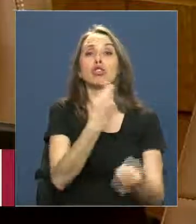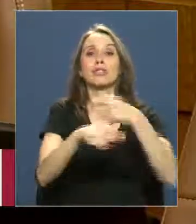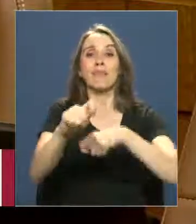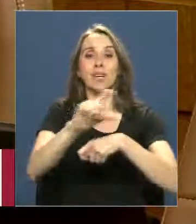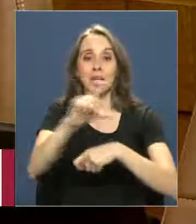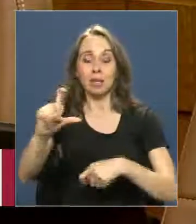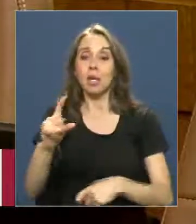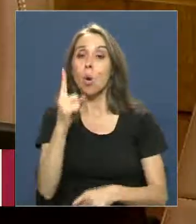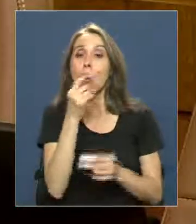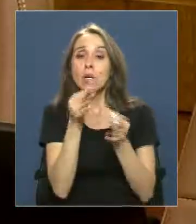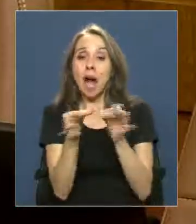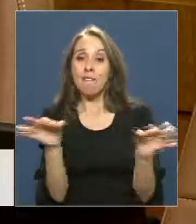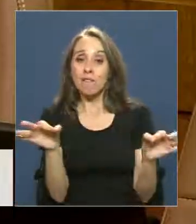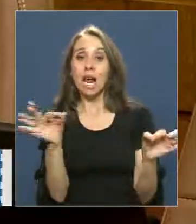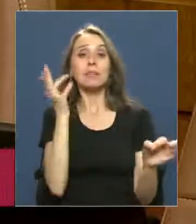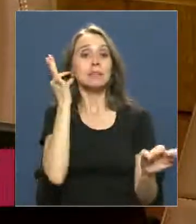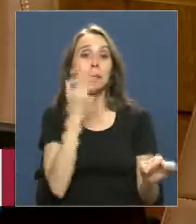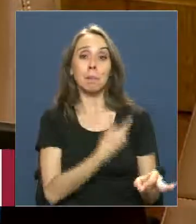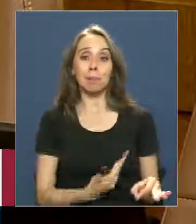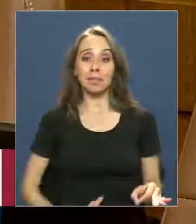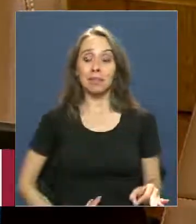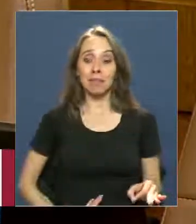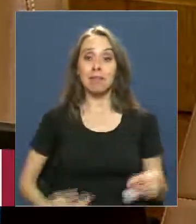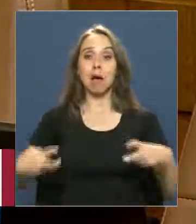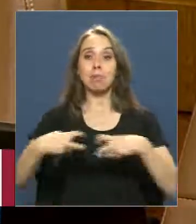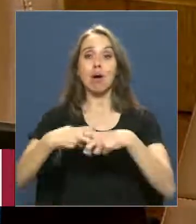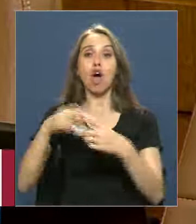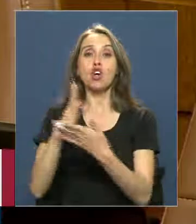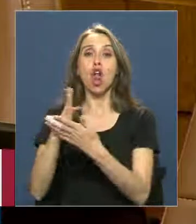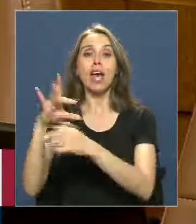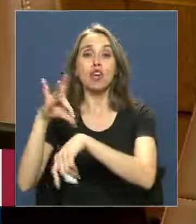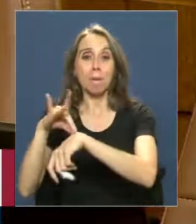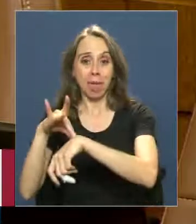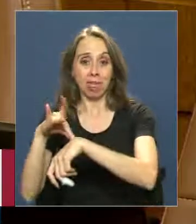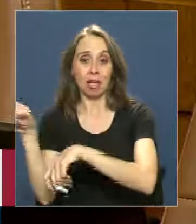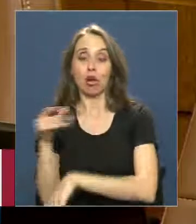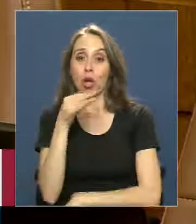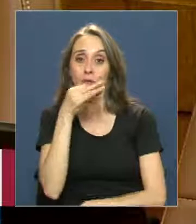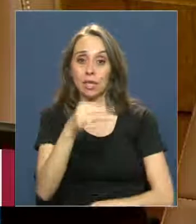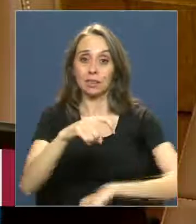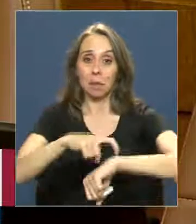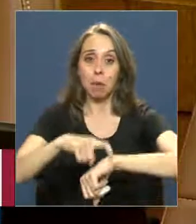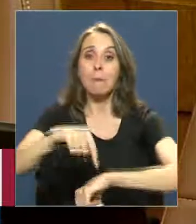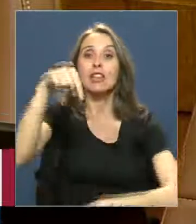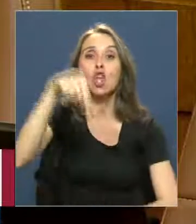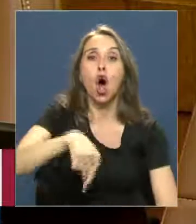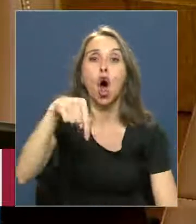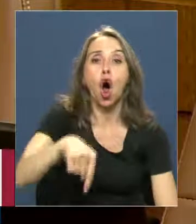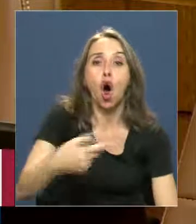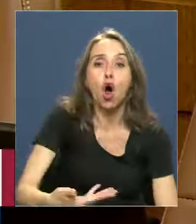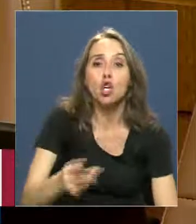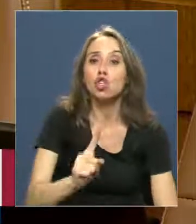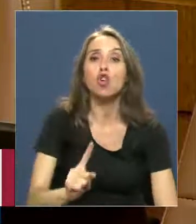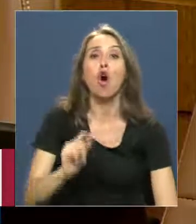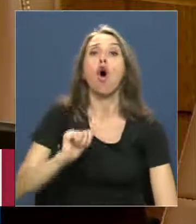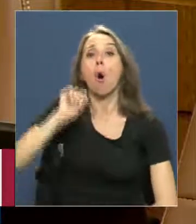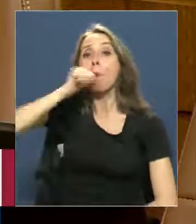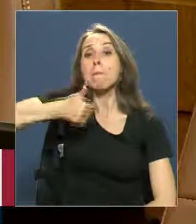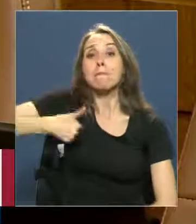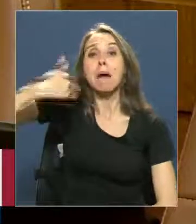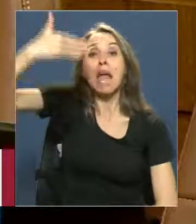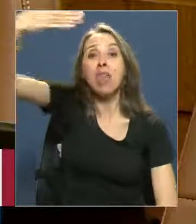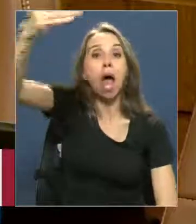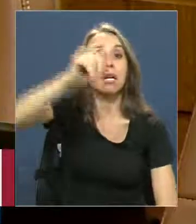una frase justamente de la presidenta del Colegio Médico. Dice: el momento es hoy y no mañana. Mañana puede ser muy